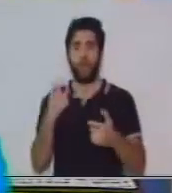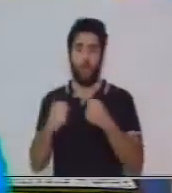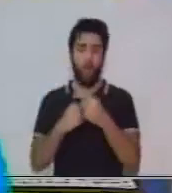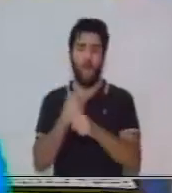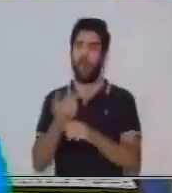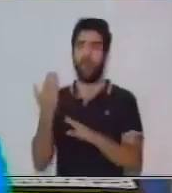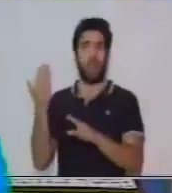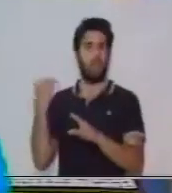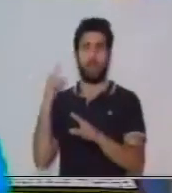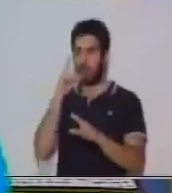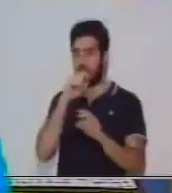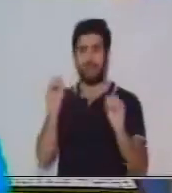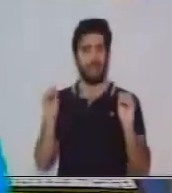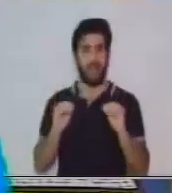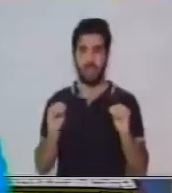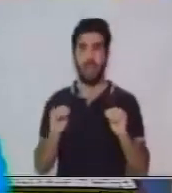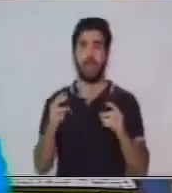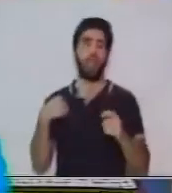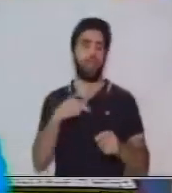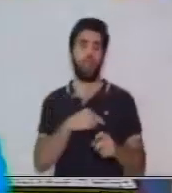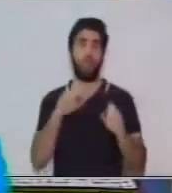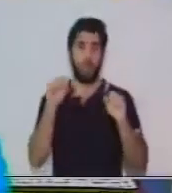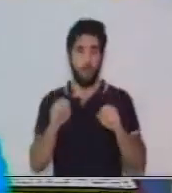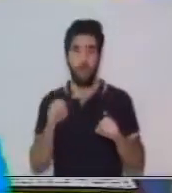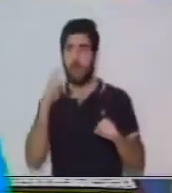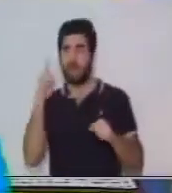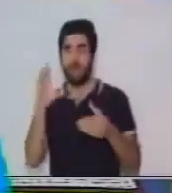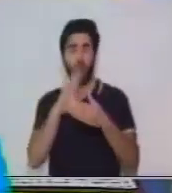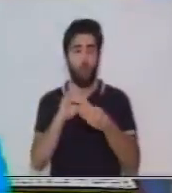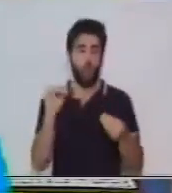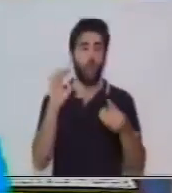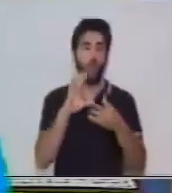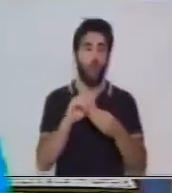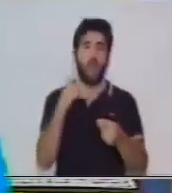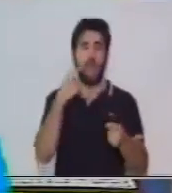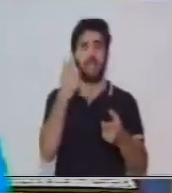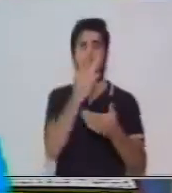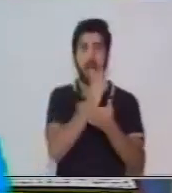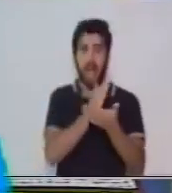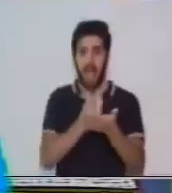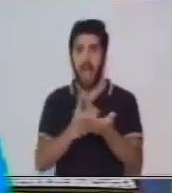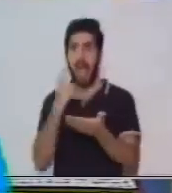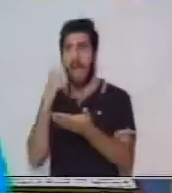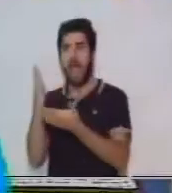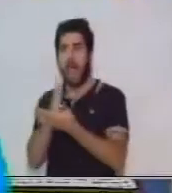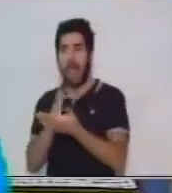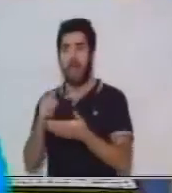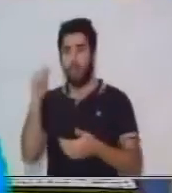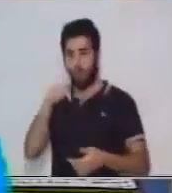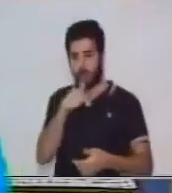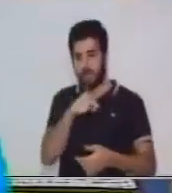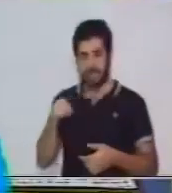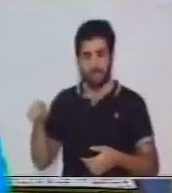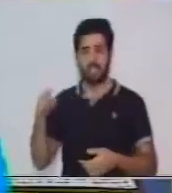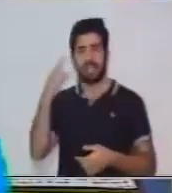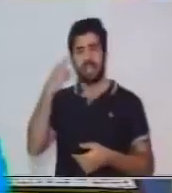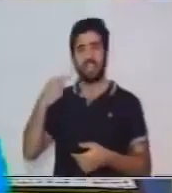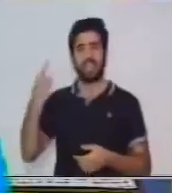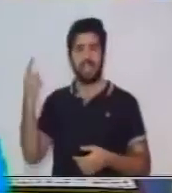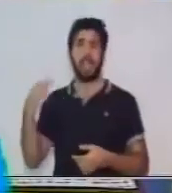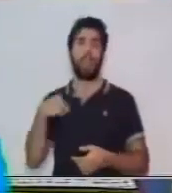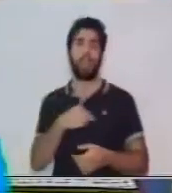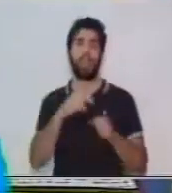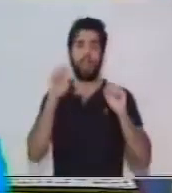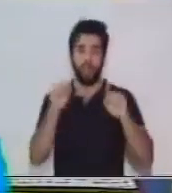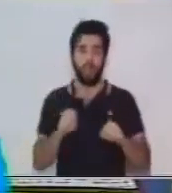anteriores. Podríamos contar una anécdota que tiene mucho que ver con estos días. En lo particular, te podría